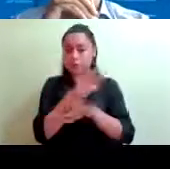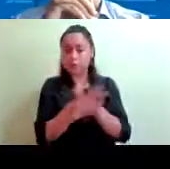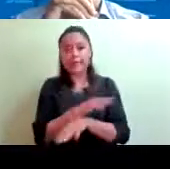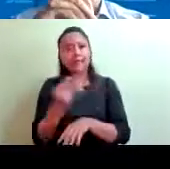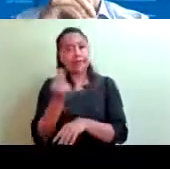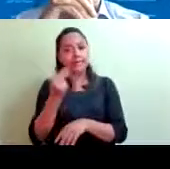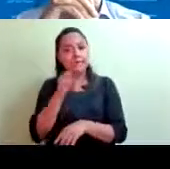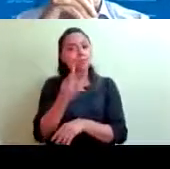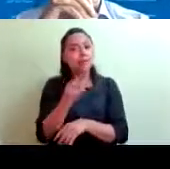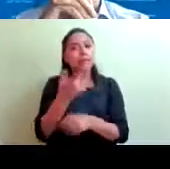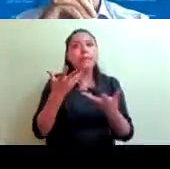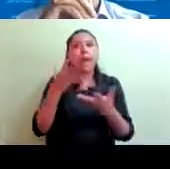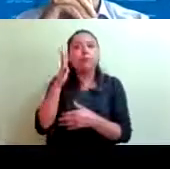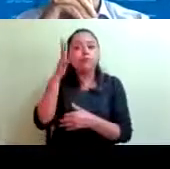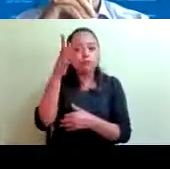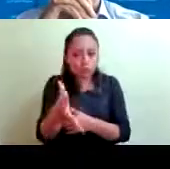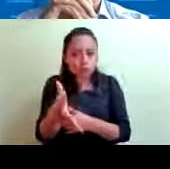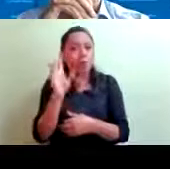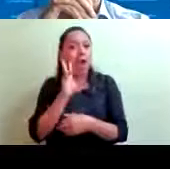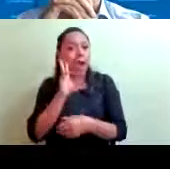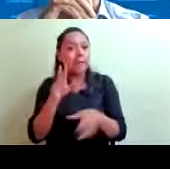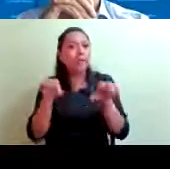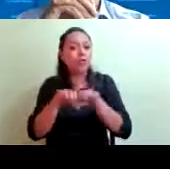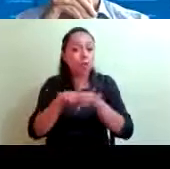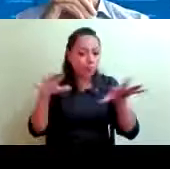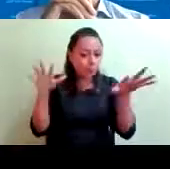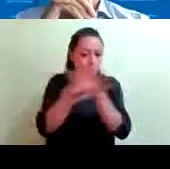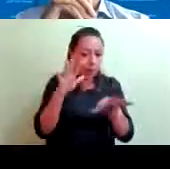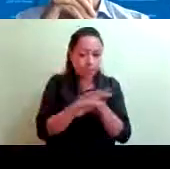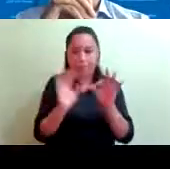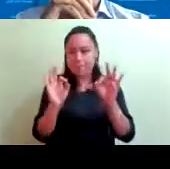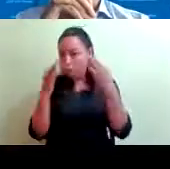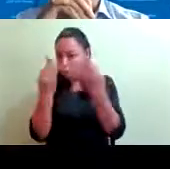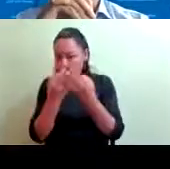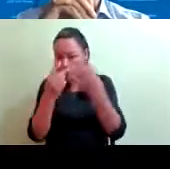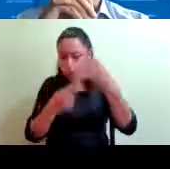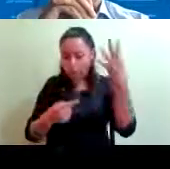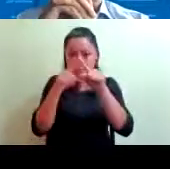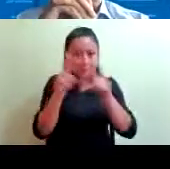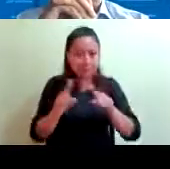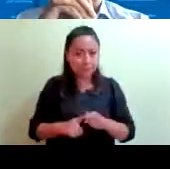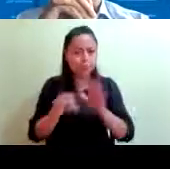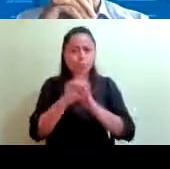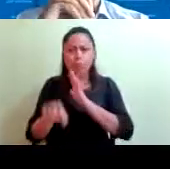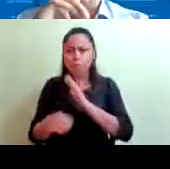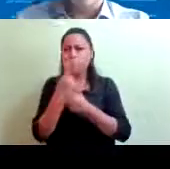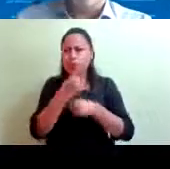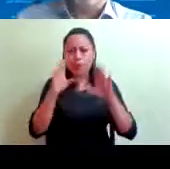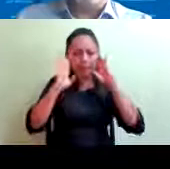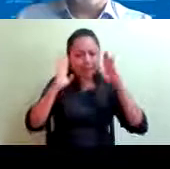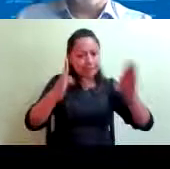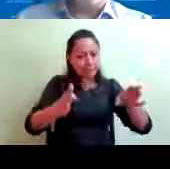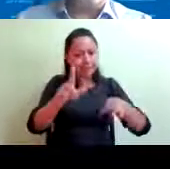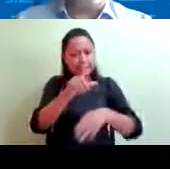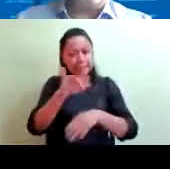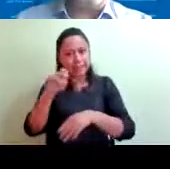cual tiene que haber un cambio un poco de paradigma, ya que el enfoque lineal que tenemos en el sector